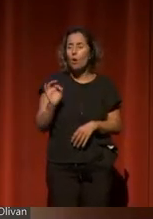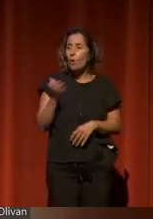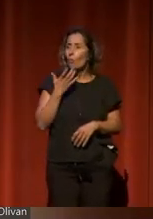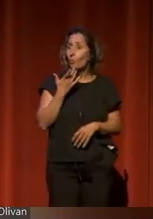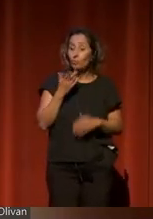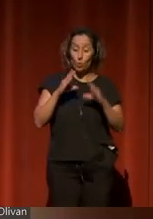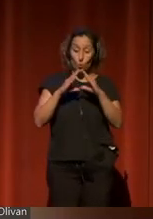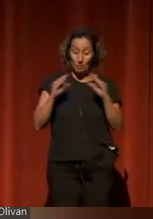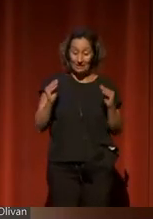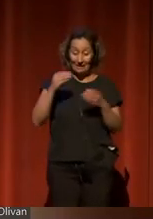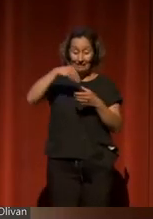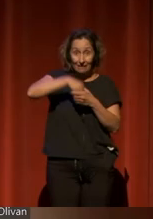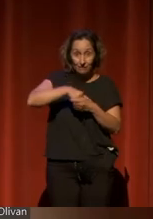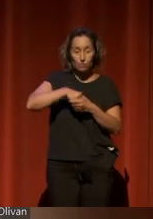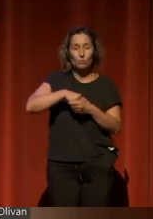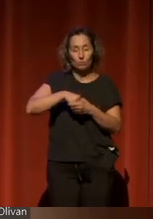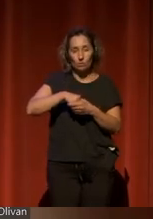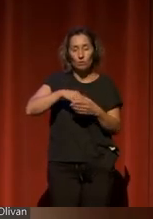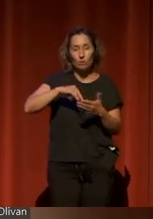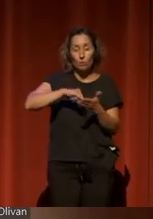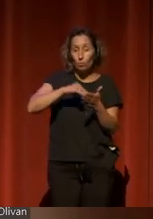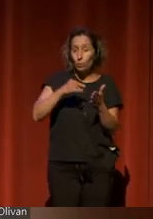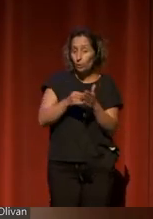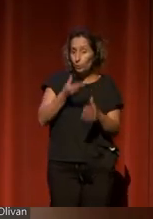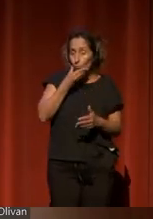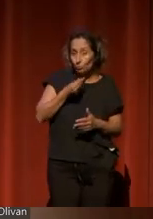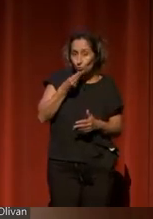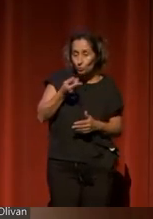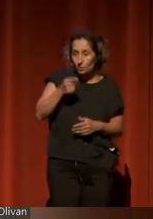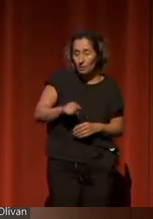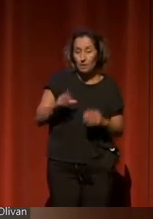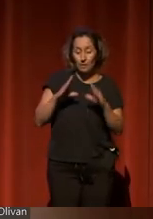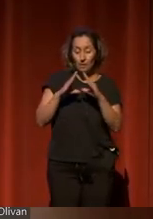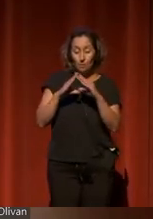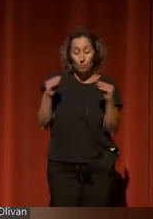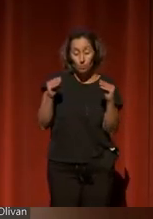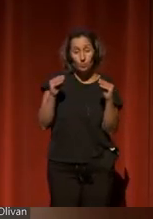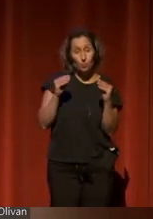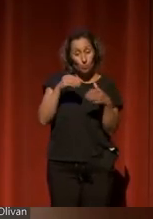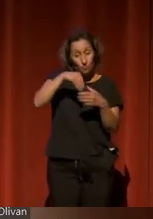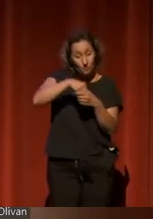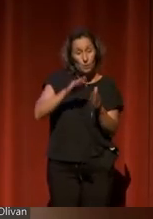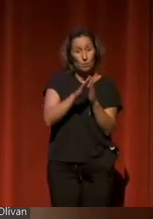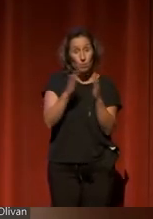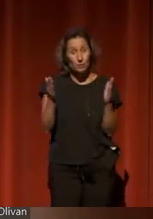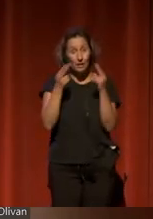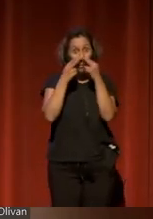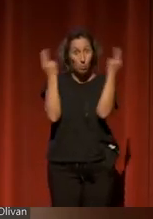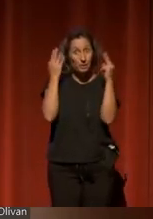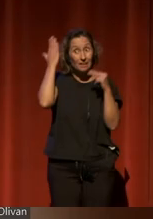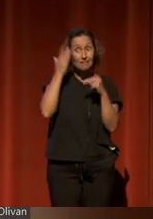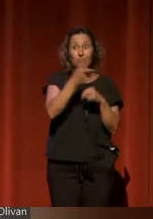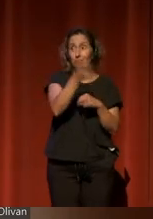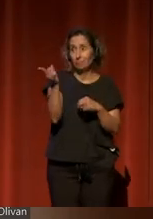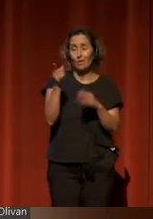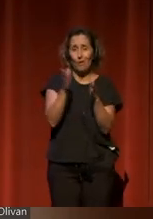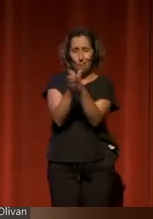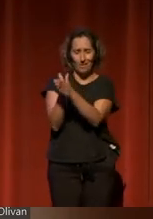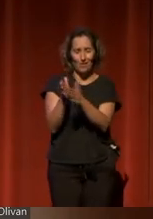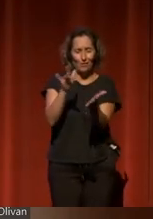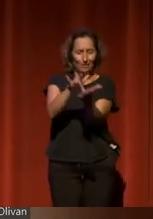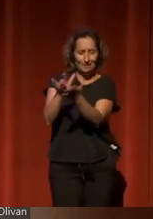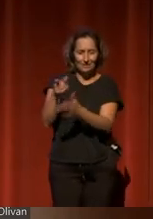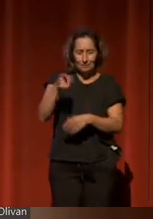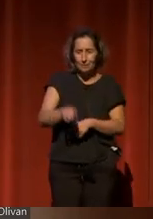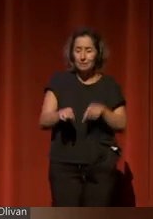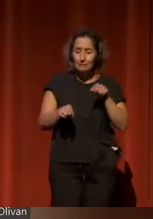emprendiendo ahora un proyecto muy bonito con la universidad eh con la biblioteca de la universidad pública de navarra seguro que están por ahí los compañeros y está sucediendo un